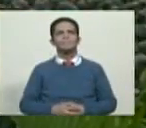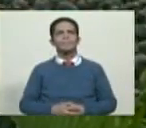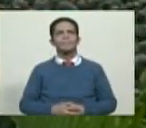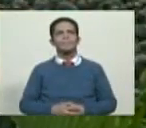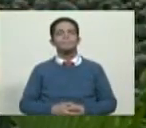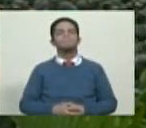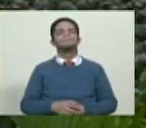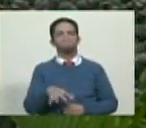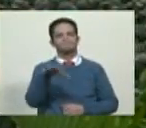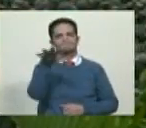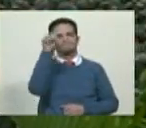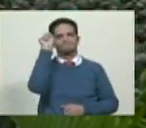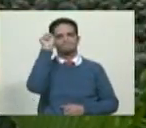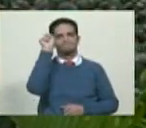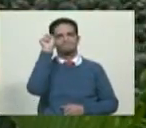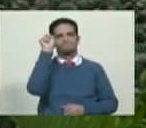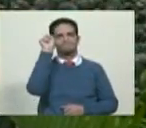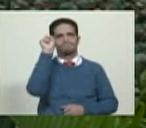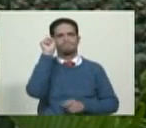Entendido, mi comandante en jefe.